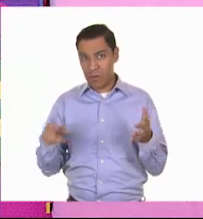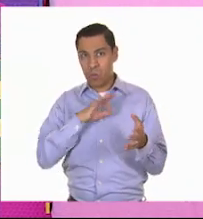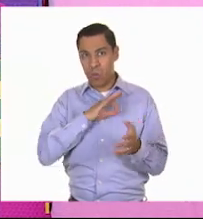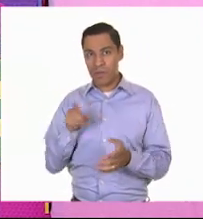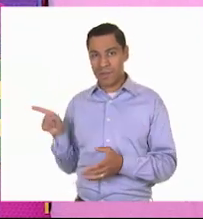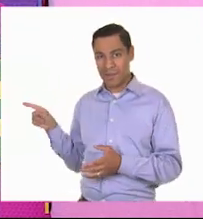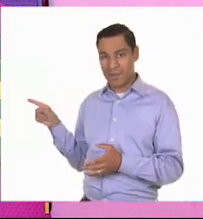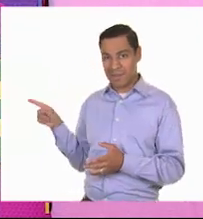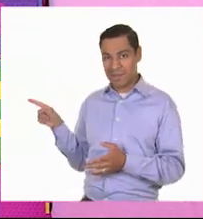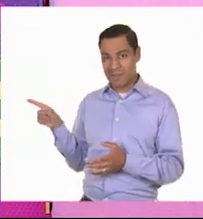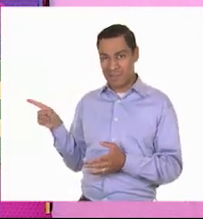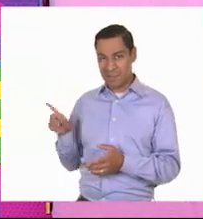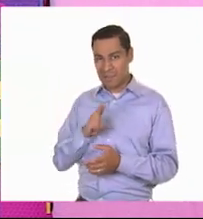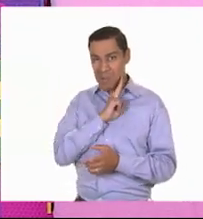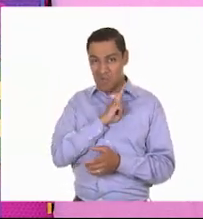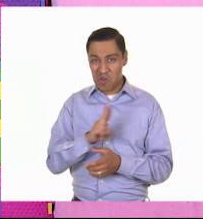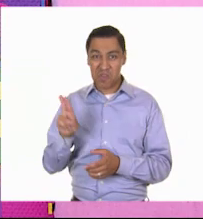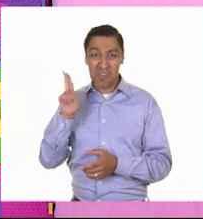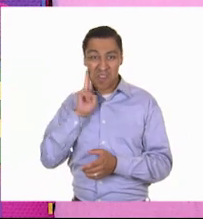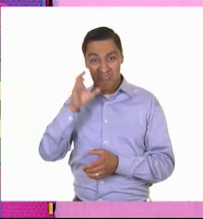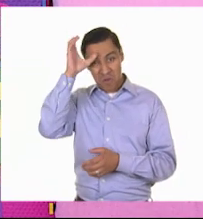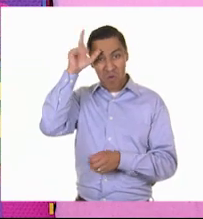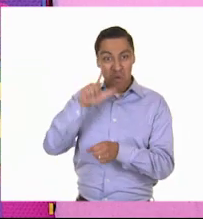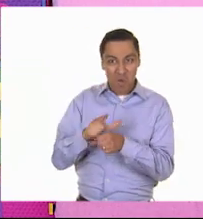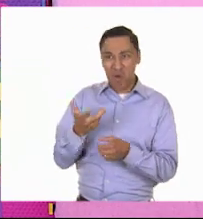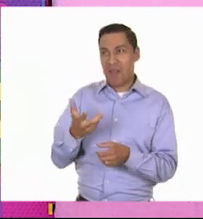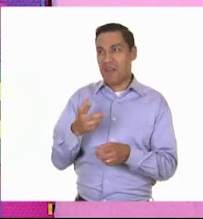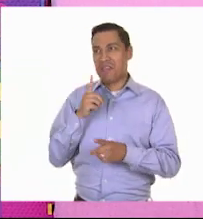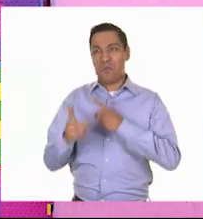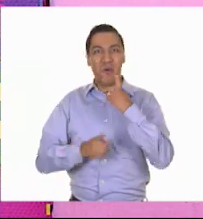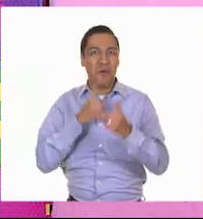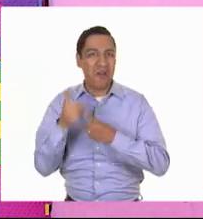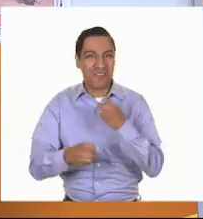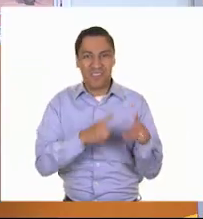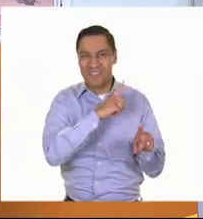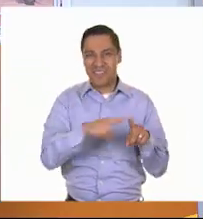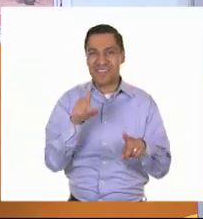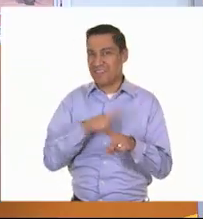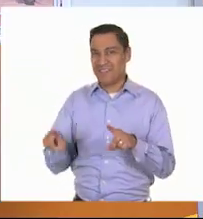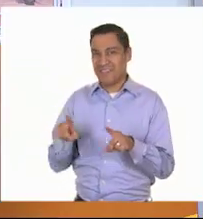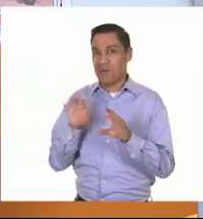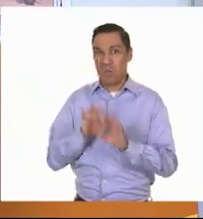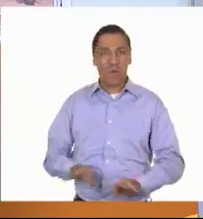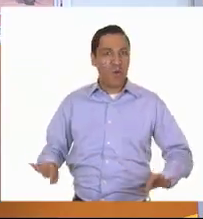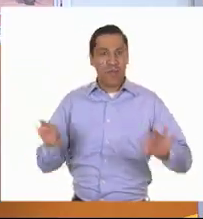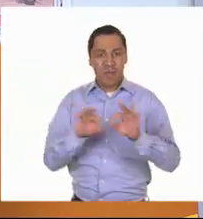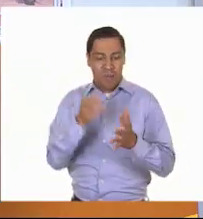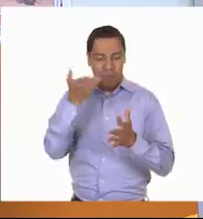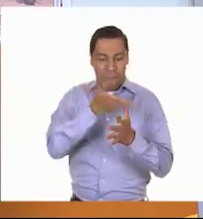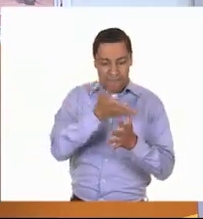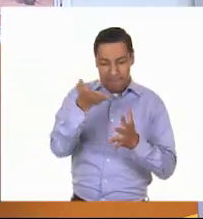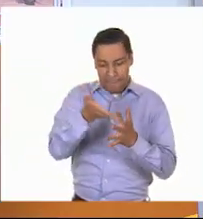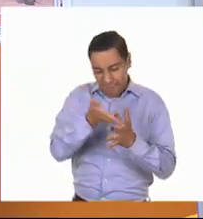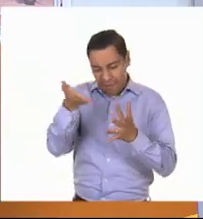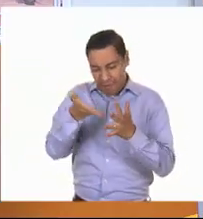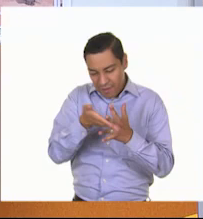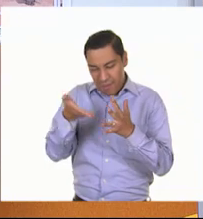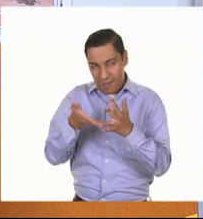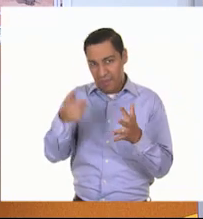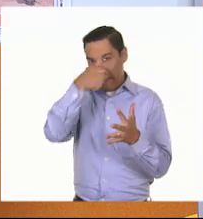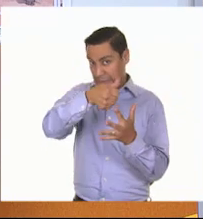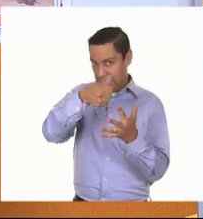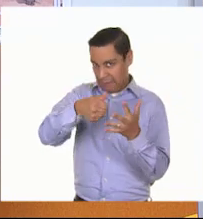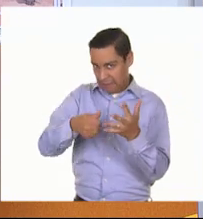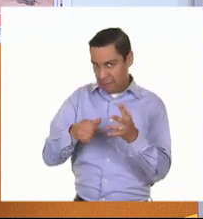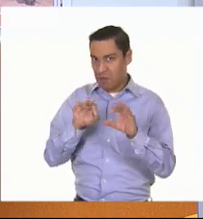como la de espectáculos, cultura, deportes, entre otras. Claro, son súper importantes conocer e ir identificando cada una de